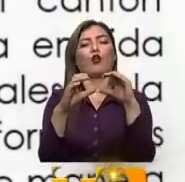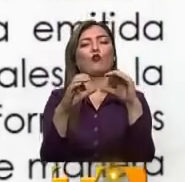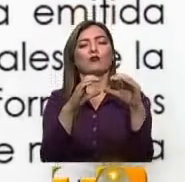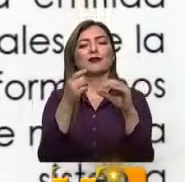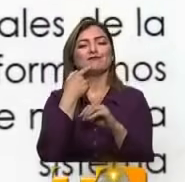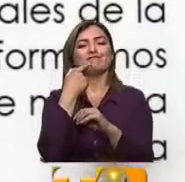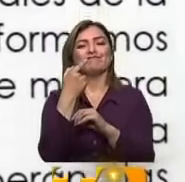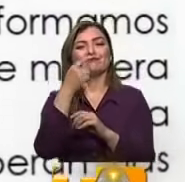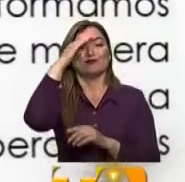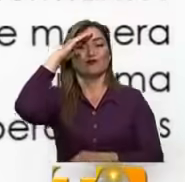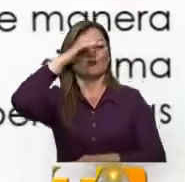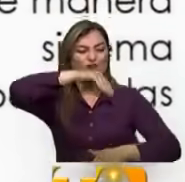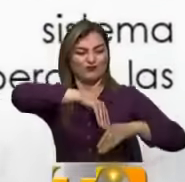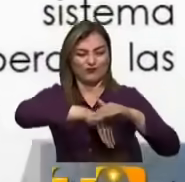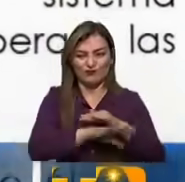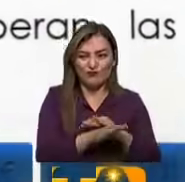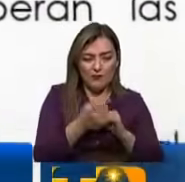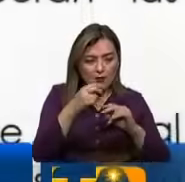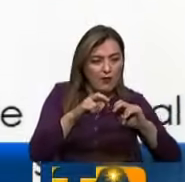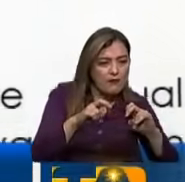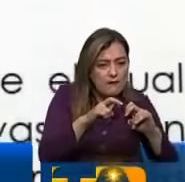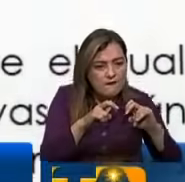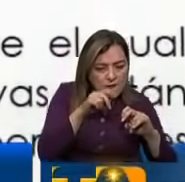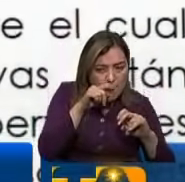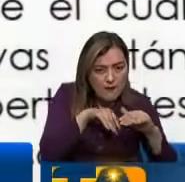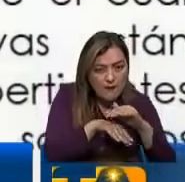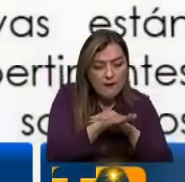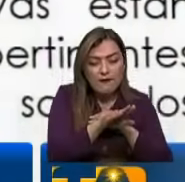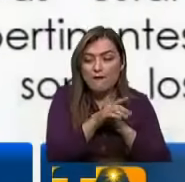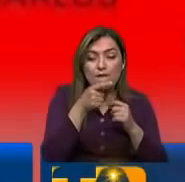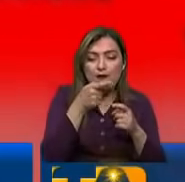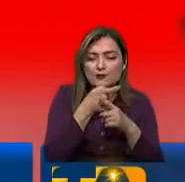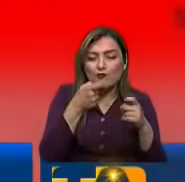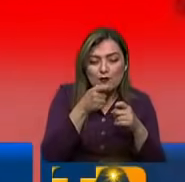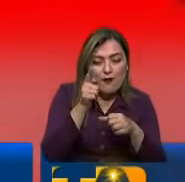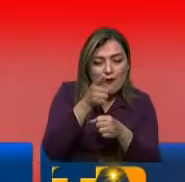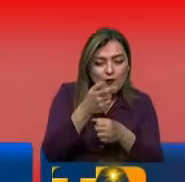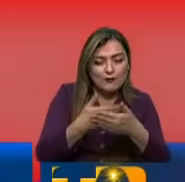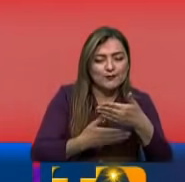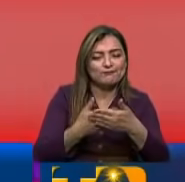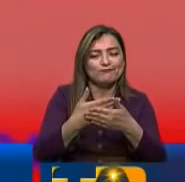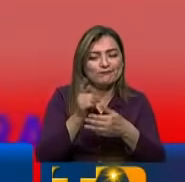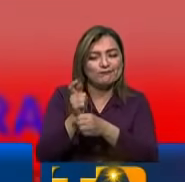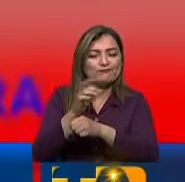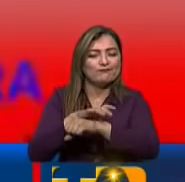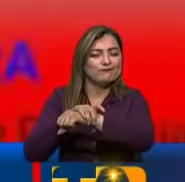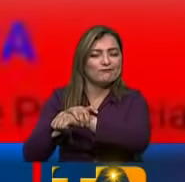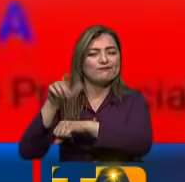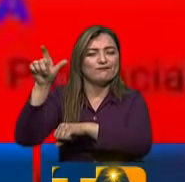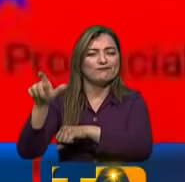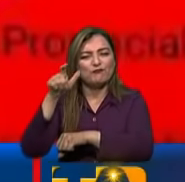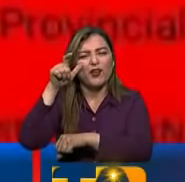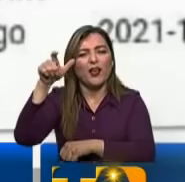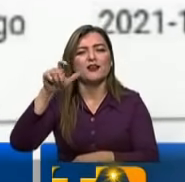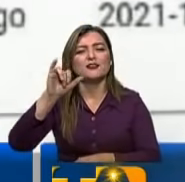el que asegura que se hackeó su sistema y con ello se ingresó de forma fraudulenta un documento de detención para Izquierdo.